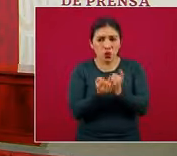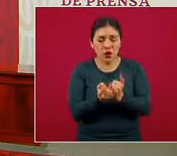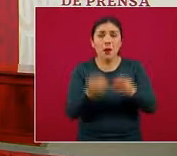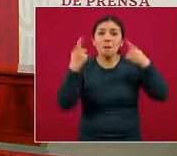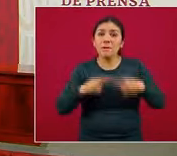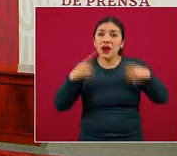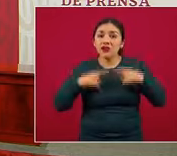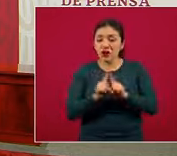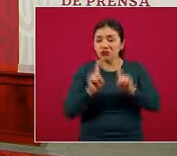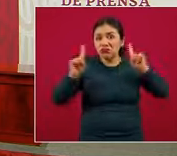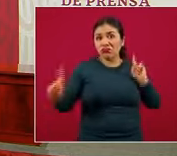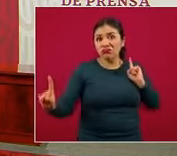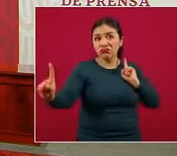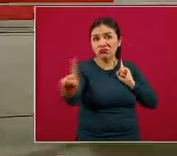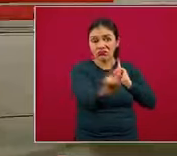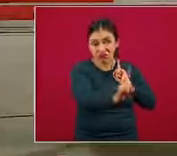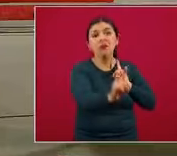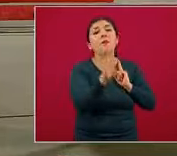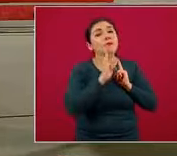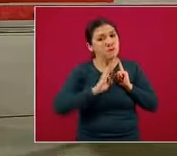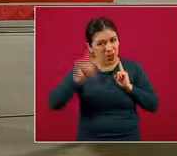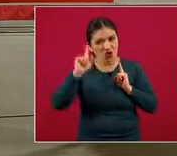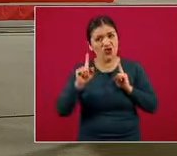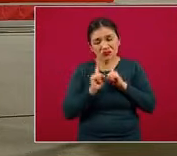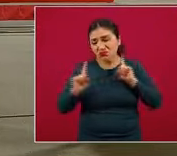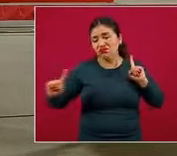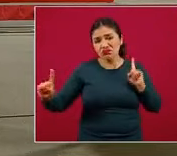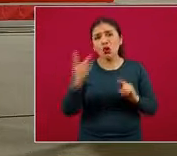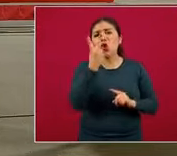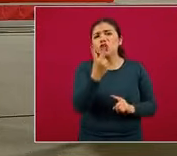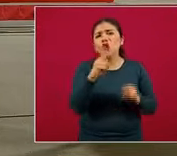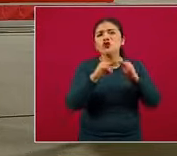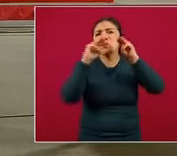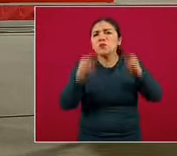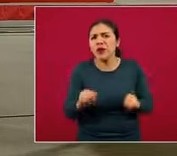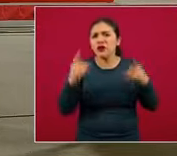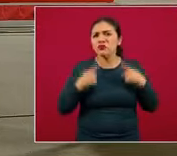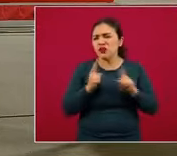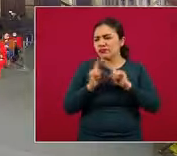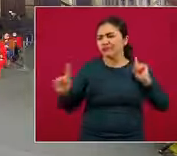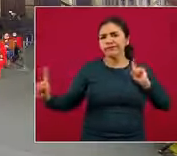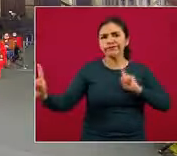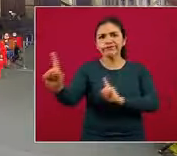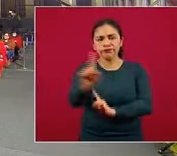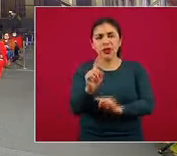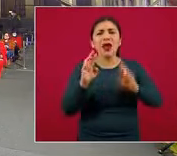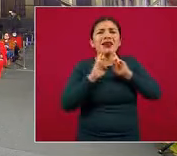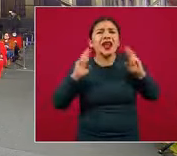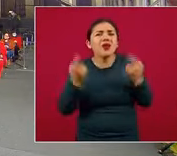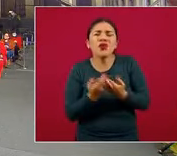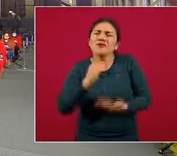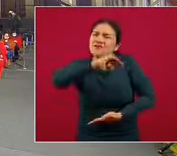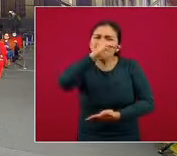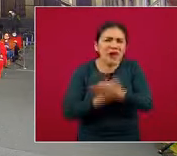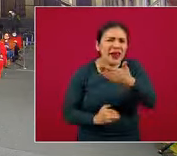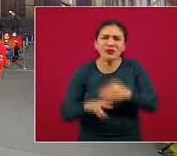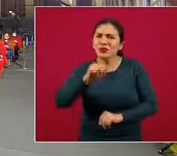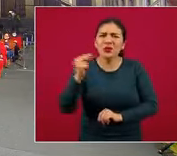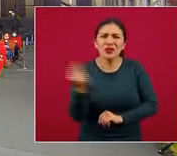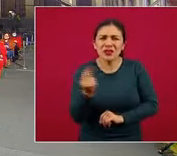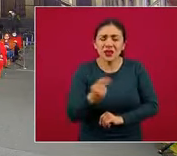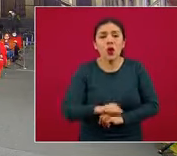sana distancia, mantenernos físicamente lejanos, a 2 metros de toda otra persona, reunirnos lo menos posible, y las